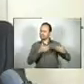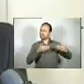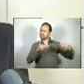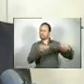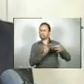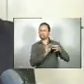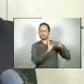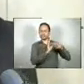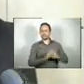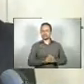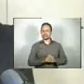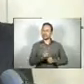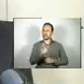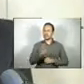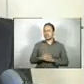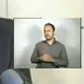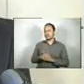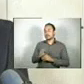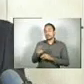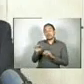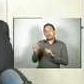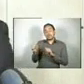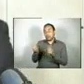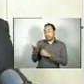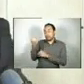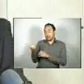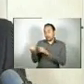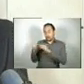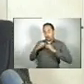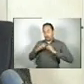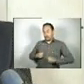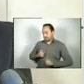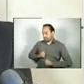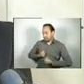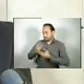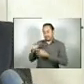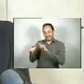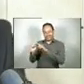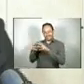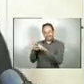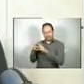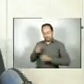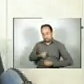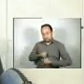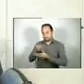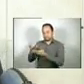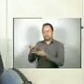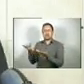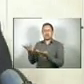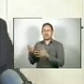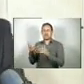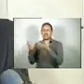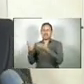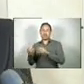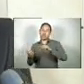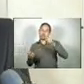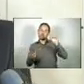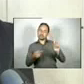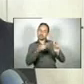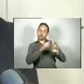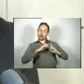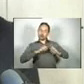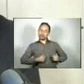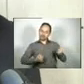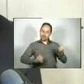Una cosa es la subjetividad o la reacción de un funcionario norteamericano a partir de defender a una de sus funcionarios